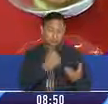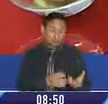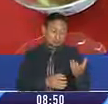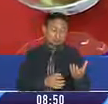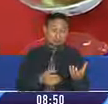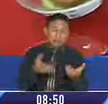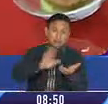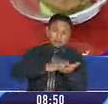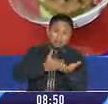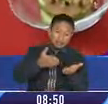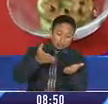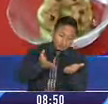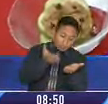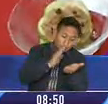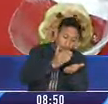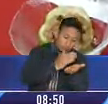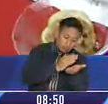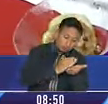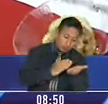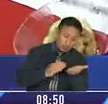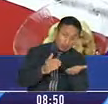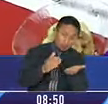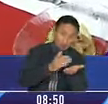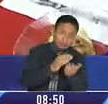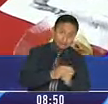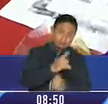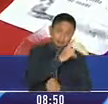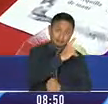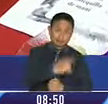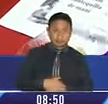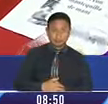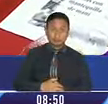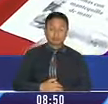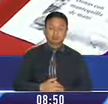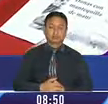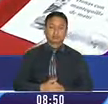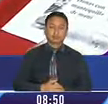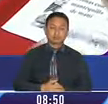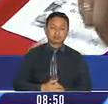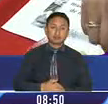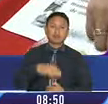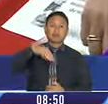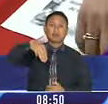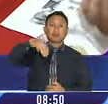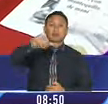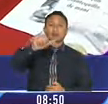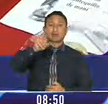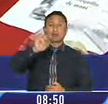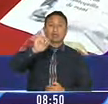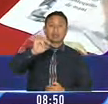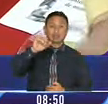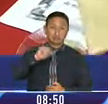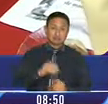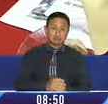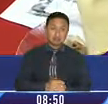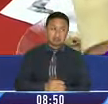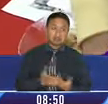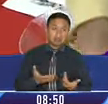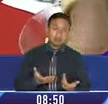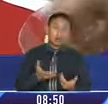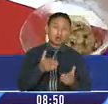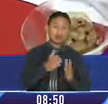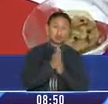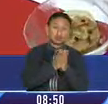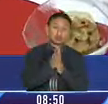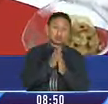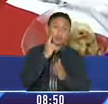fibra, y también de una grasa buena. En este caso utilizamos crema de maní. Sí, en lugar de utilizar tal vez chocolate o